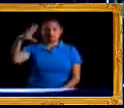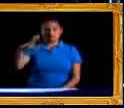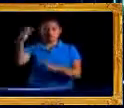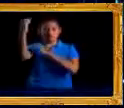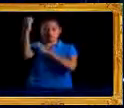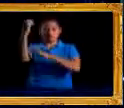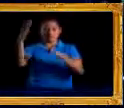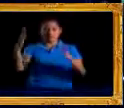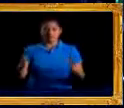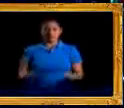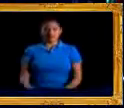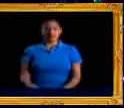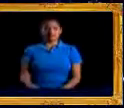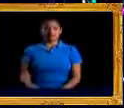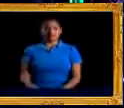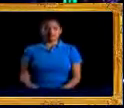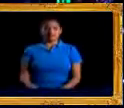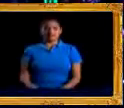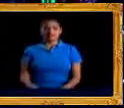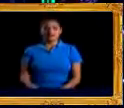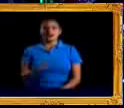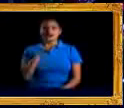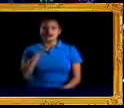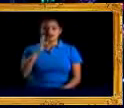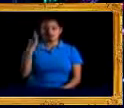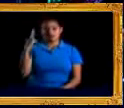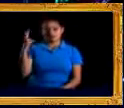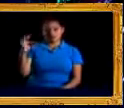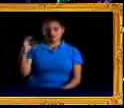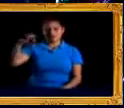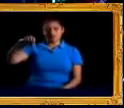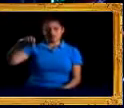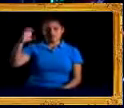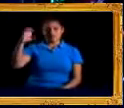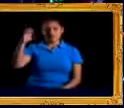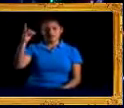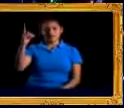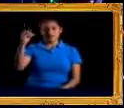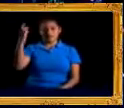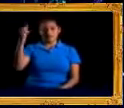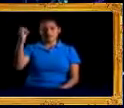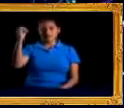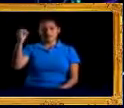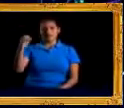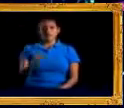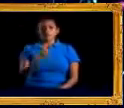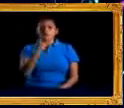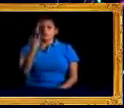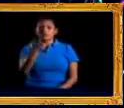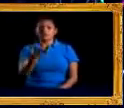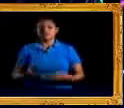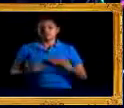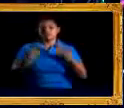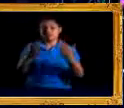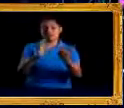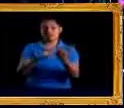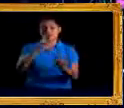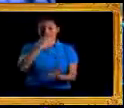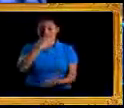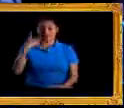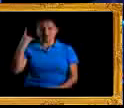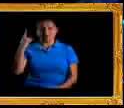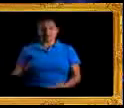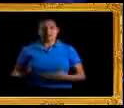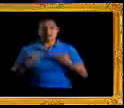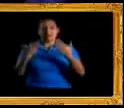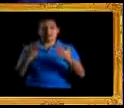a Dios. Gracias, amén. Aleluya. ¿Cuántos dan gloria a Dios todavía? Gloria a Dios. Dele más